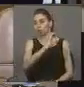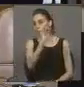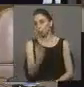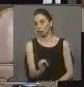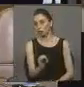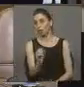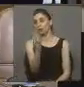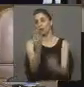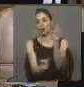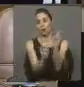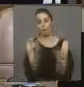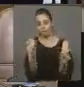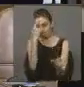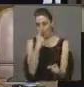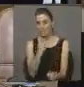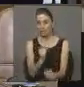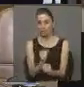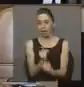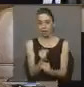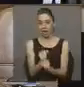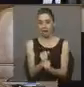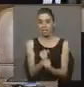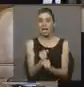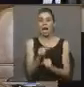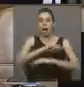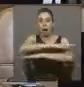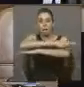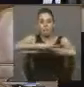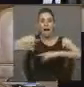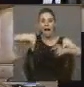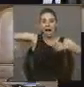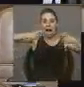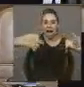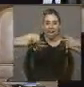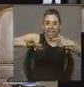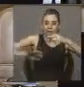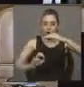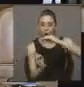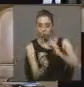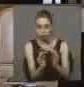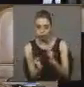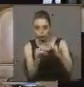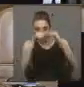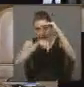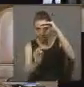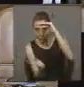82,54% de las personas que trabajan las algas en nuestro Chile son mujeres. El